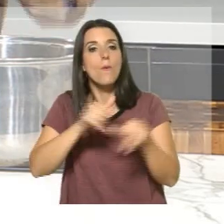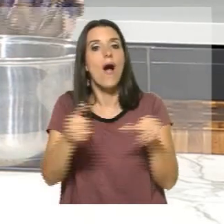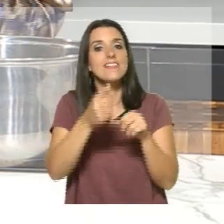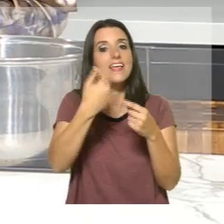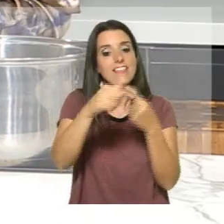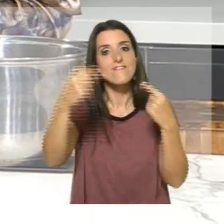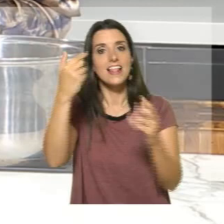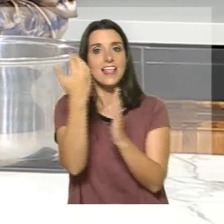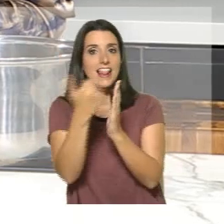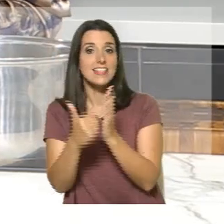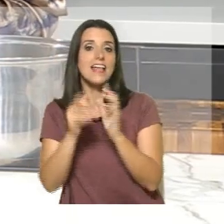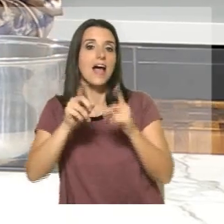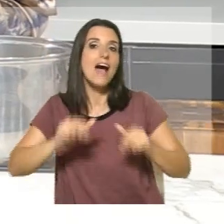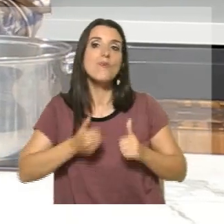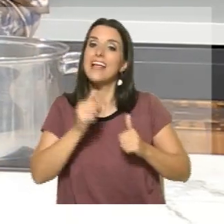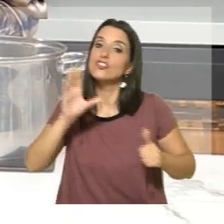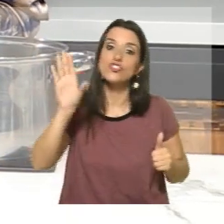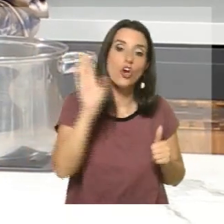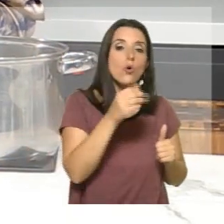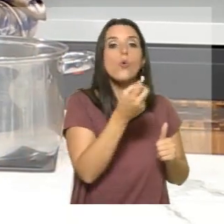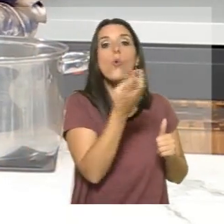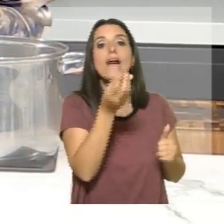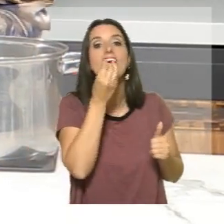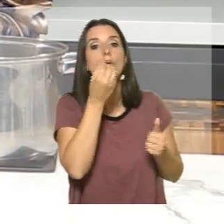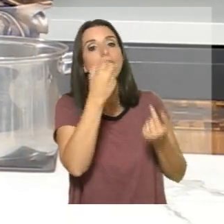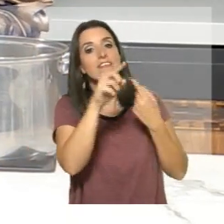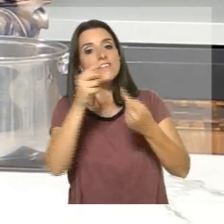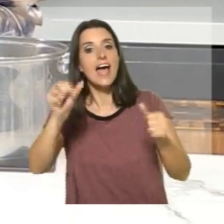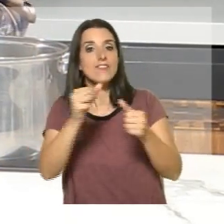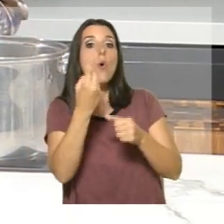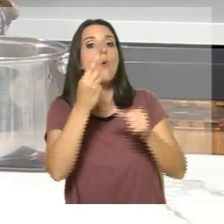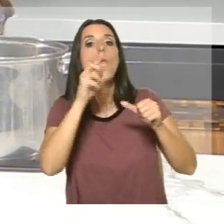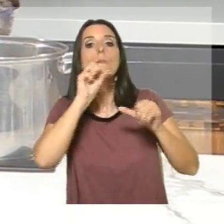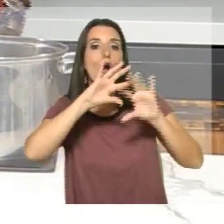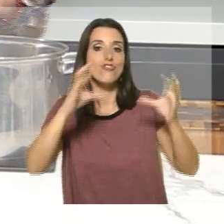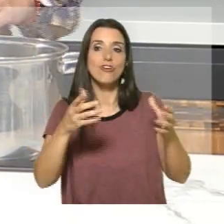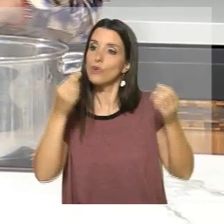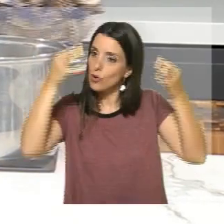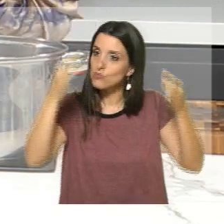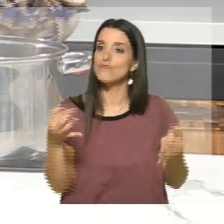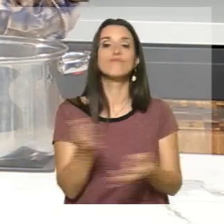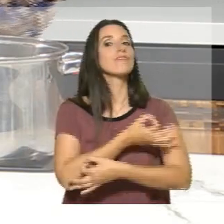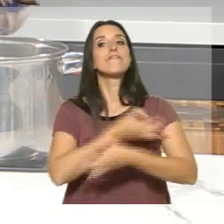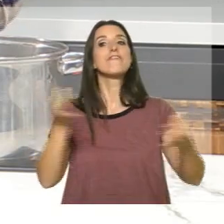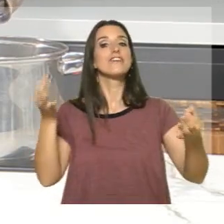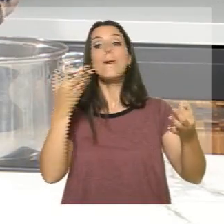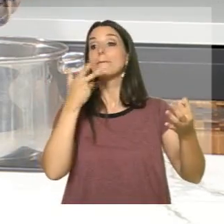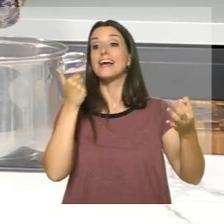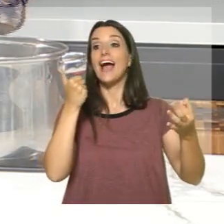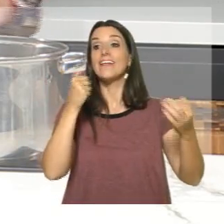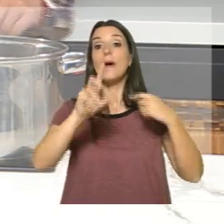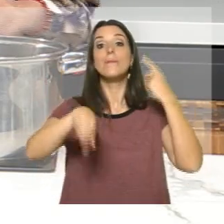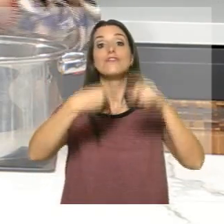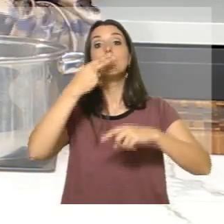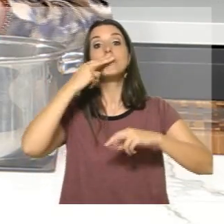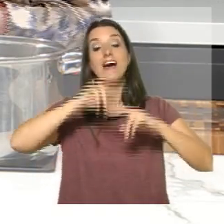Y vamos a utilizarlo todo y vamos a ver con cuántas comidas salimos de esa jornada. ¿Te parece te bien? Tomamos la palabra. Nos encanta. Próximo